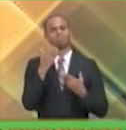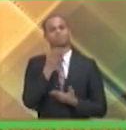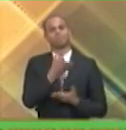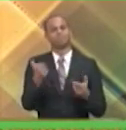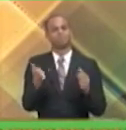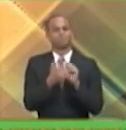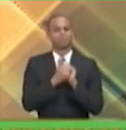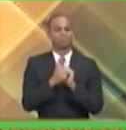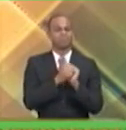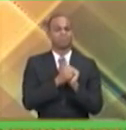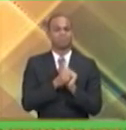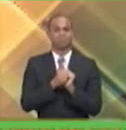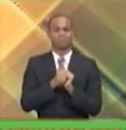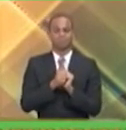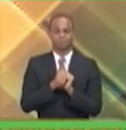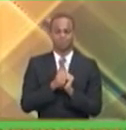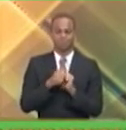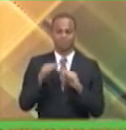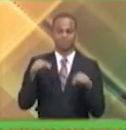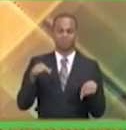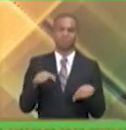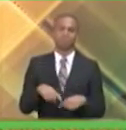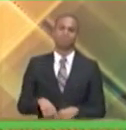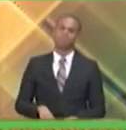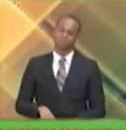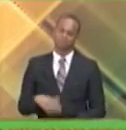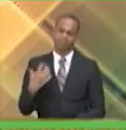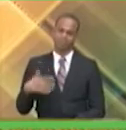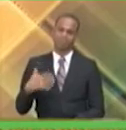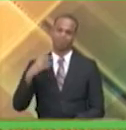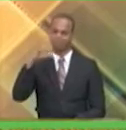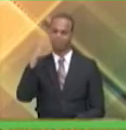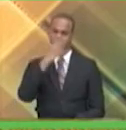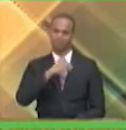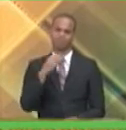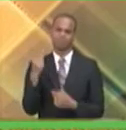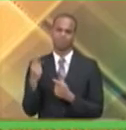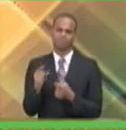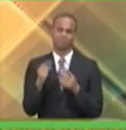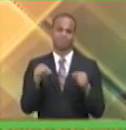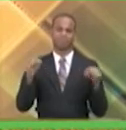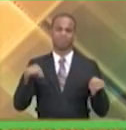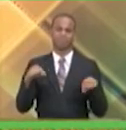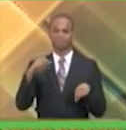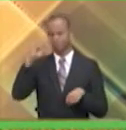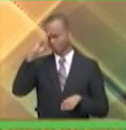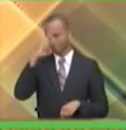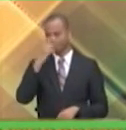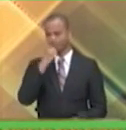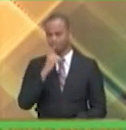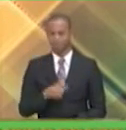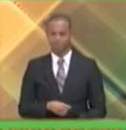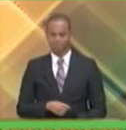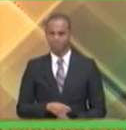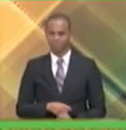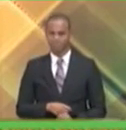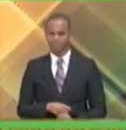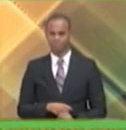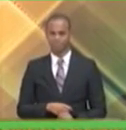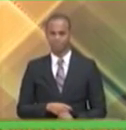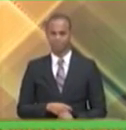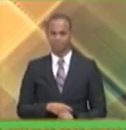nosotros todo esto tan bonito que está ocurriendo en la República Dominicana en este